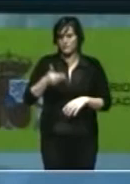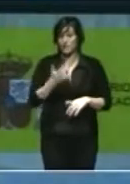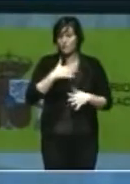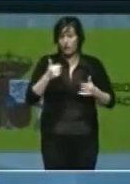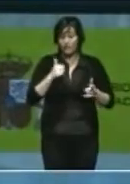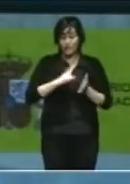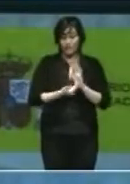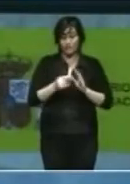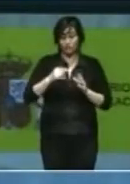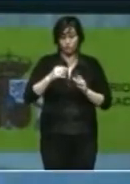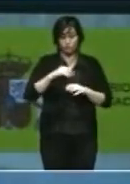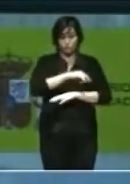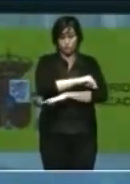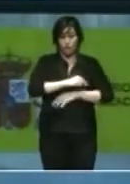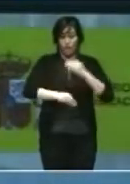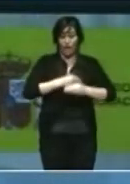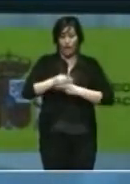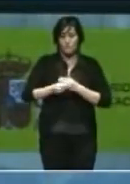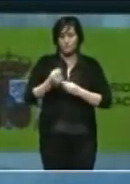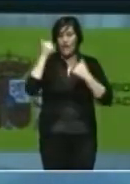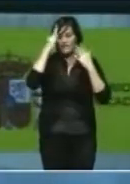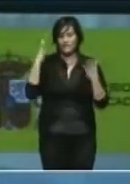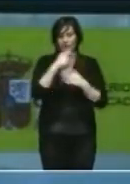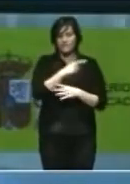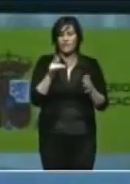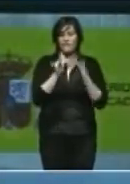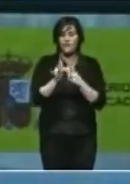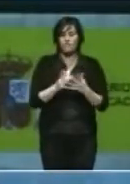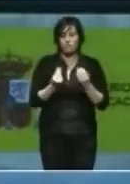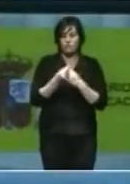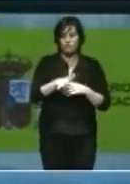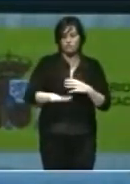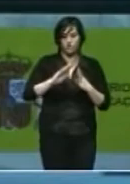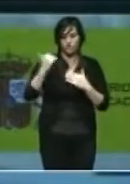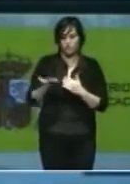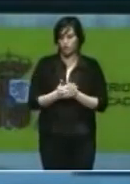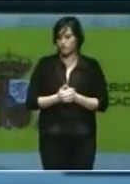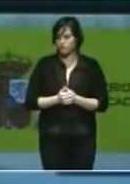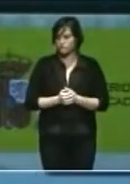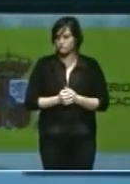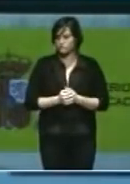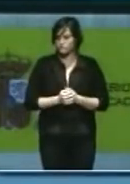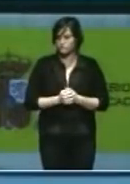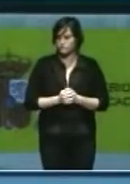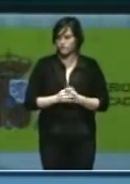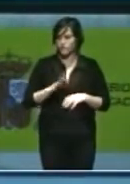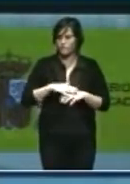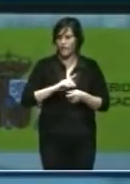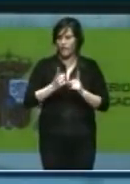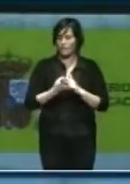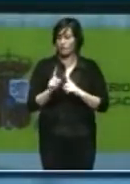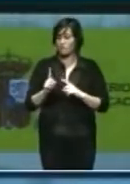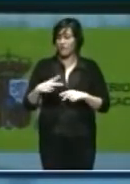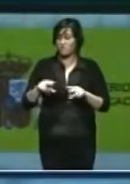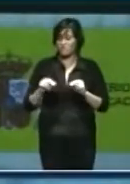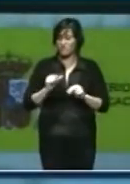que produzcamos, bueno, pues atienden a esa relación un poco con los espacios exteriores. Y para acabar, bueno,